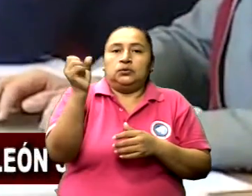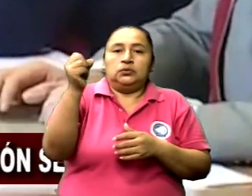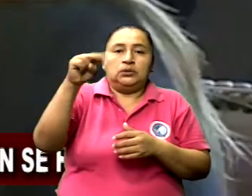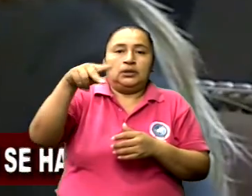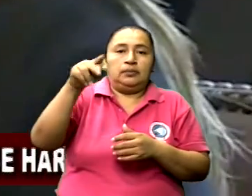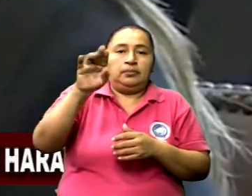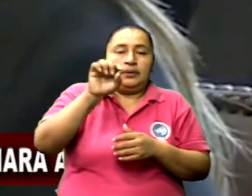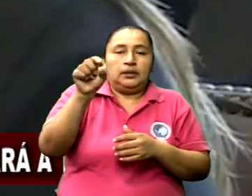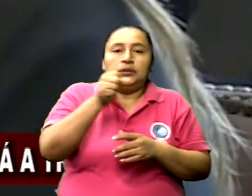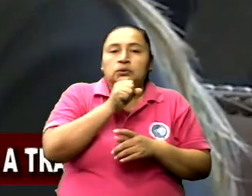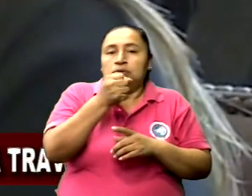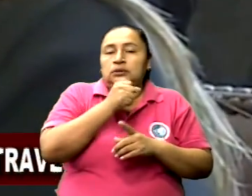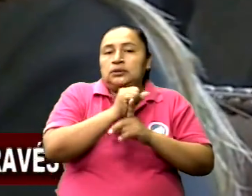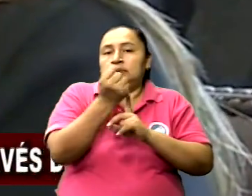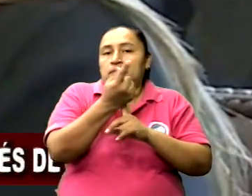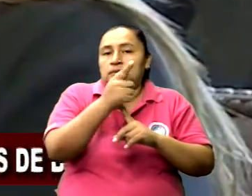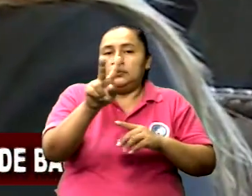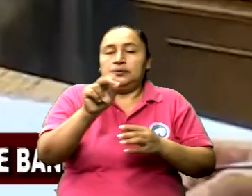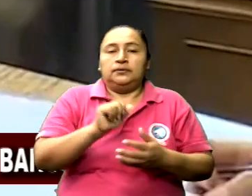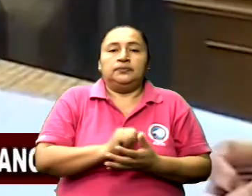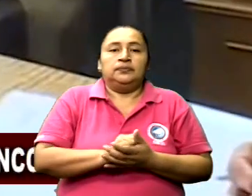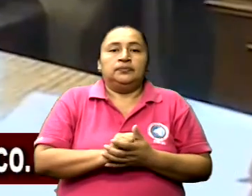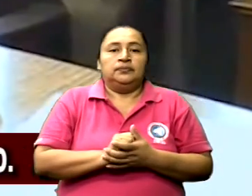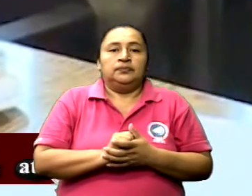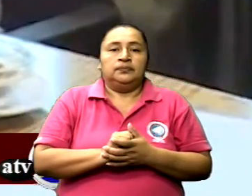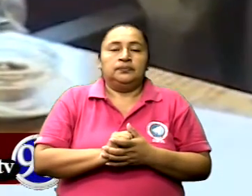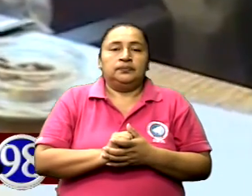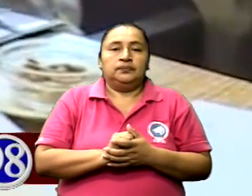Villalta, Noticias Asamblea TV.